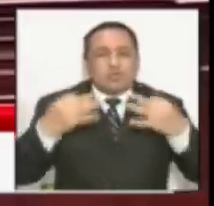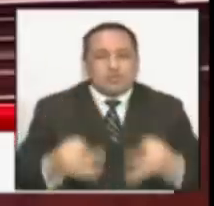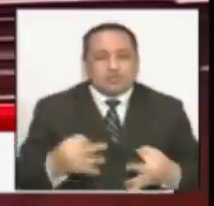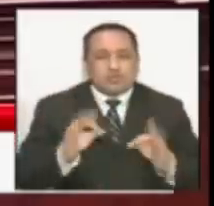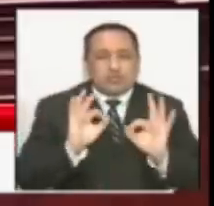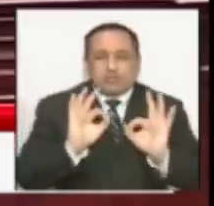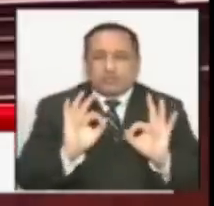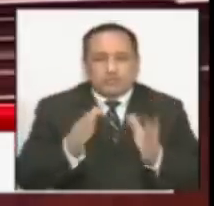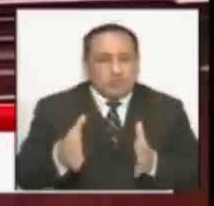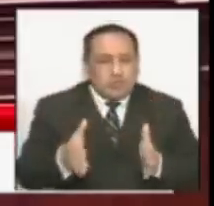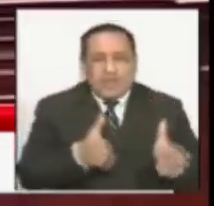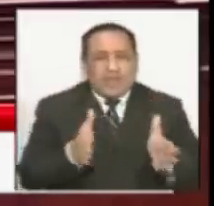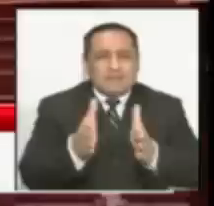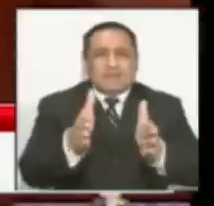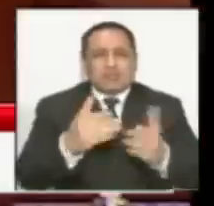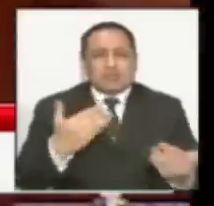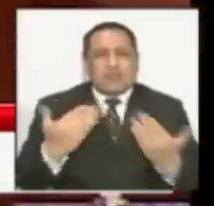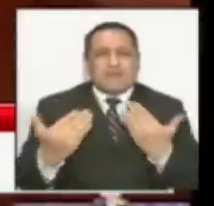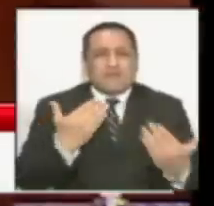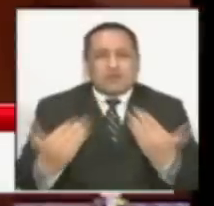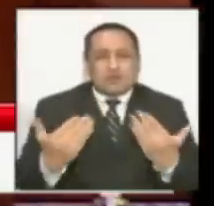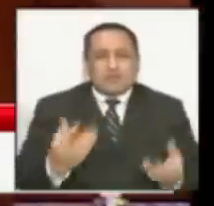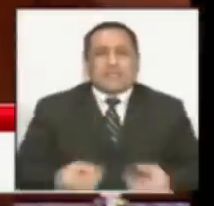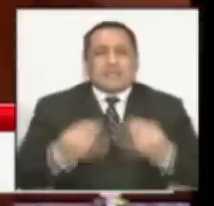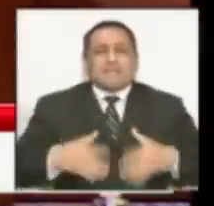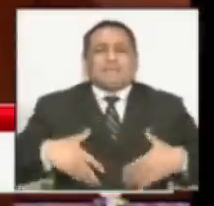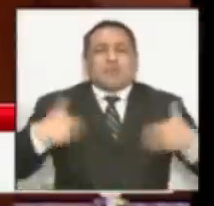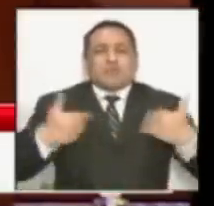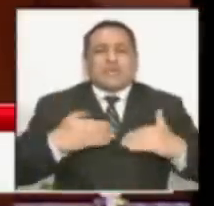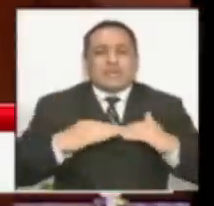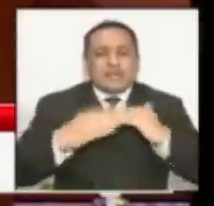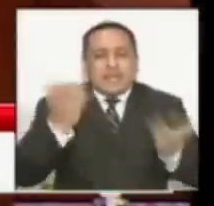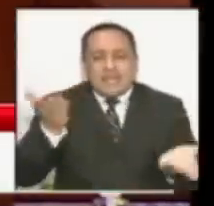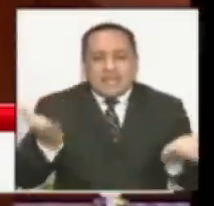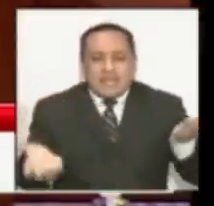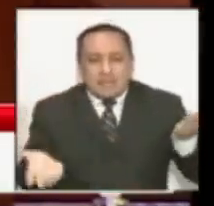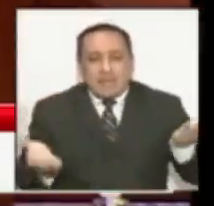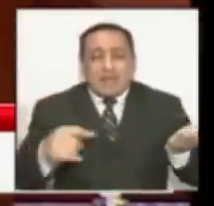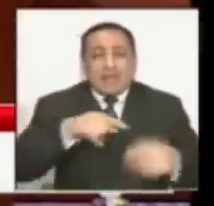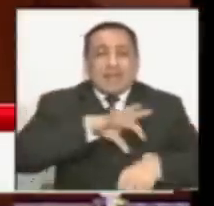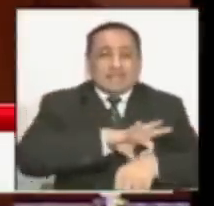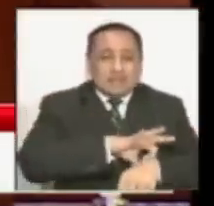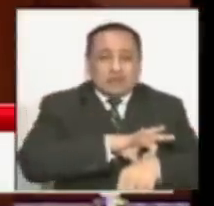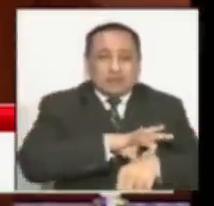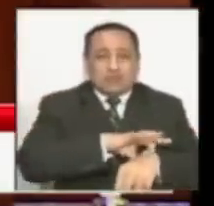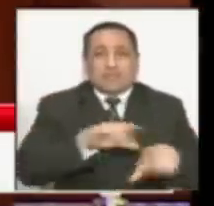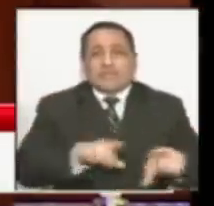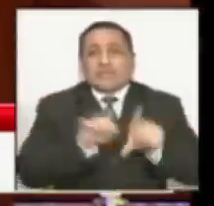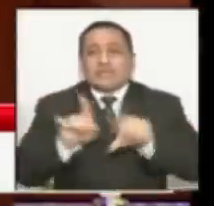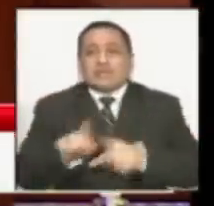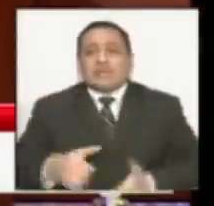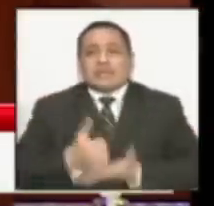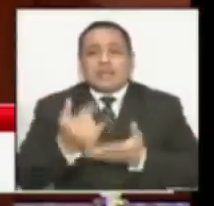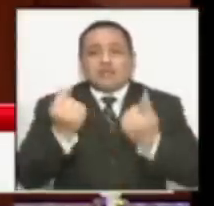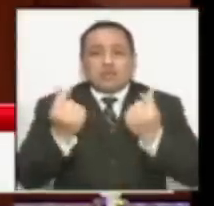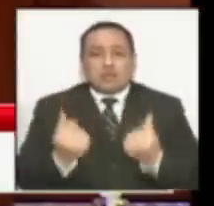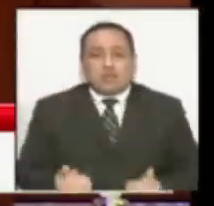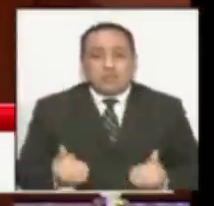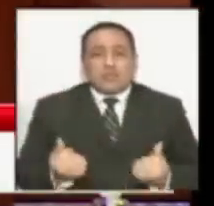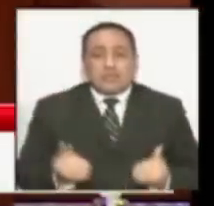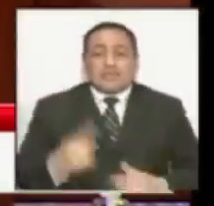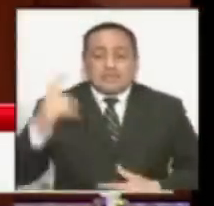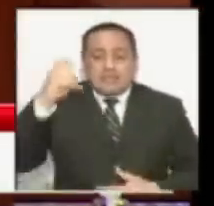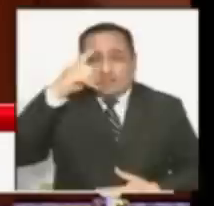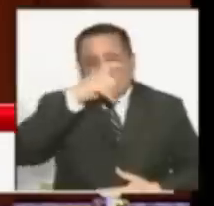medio, un canal, una forma de poder equilibrar la salud y el bienestar económico. Será